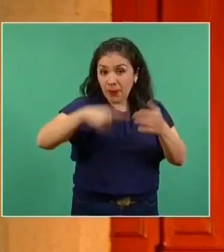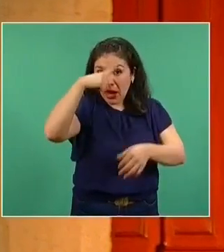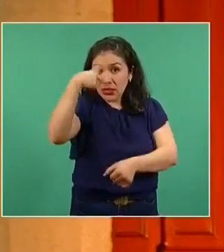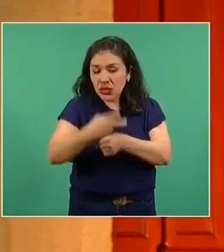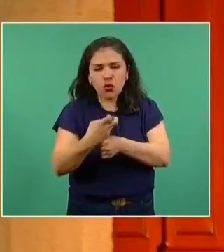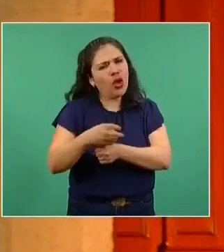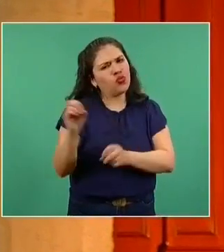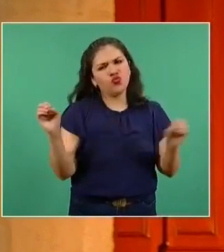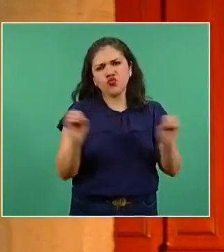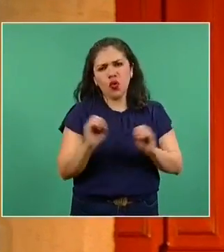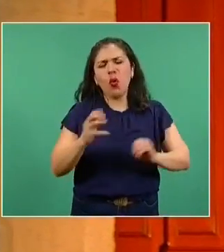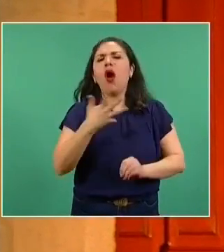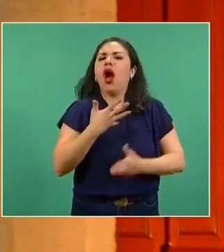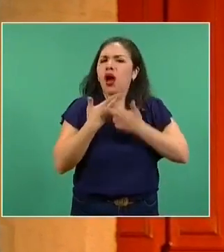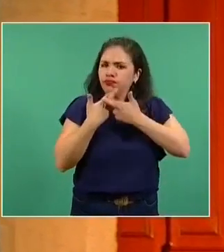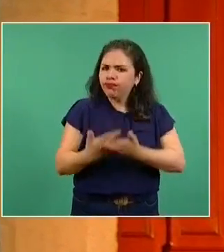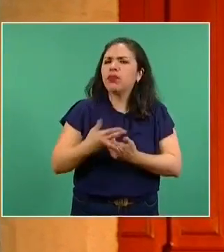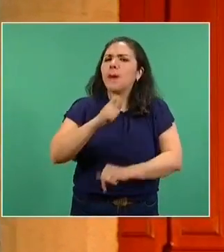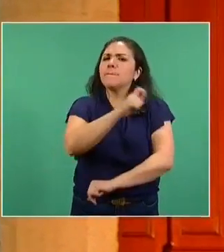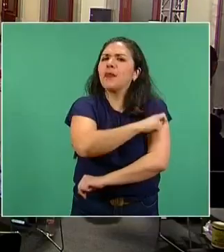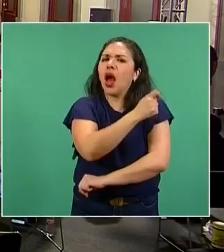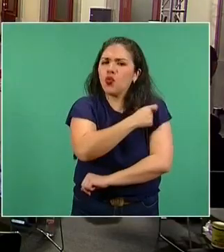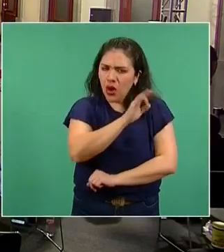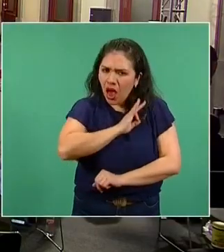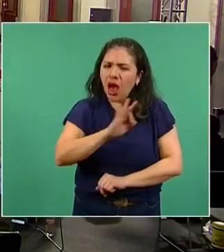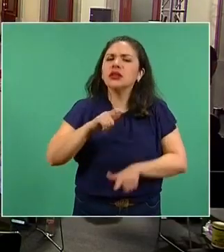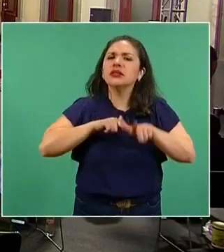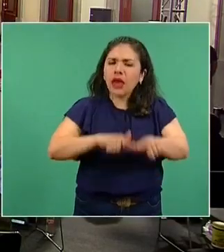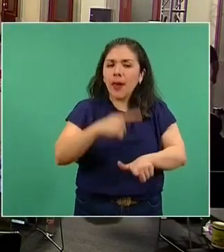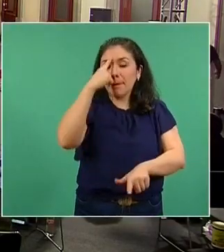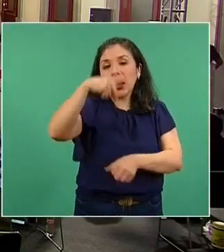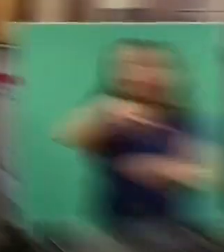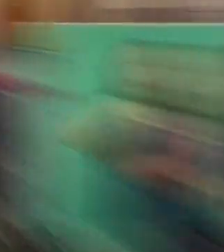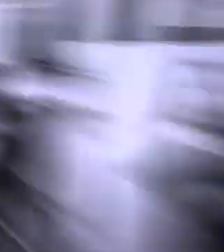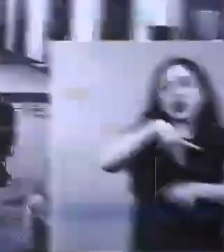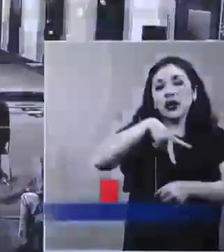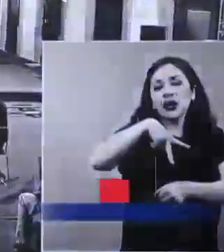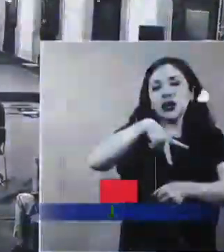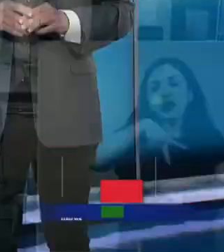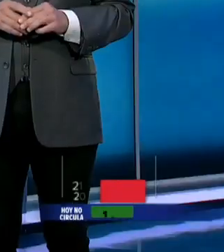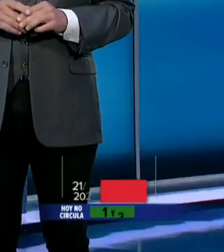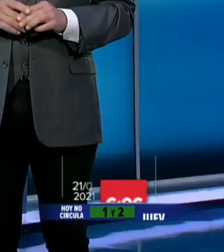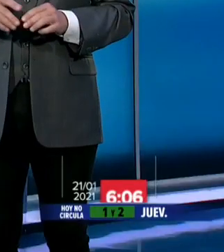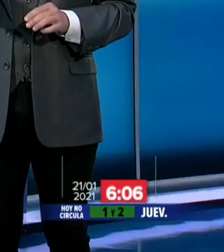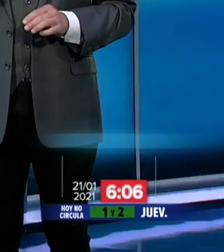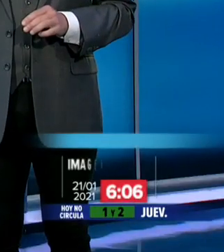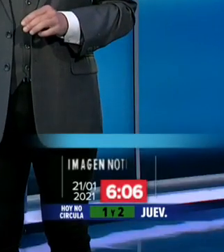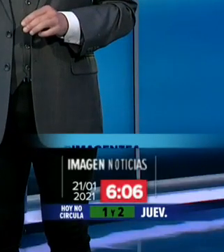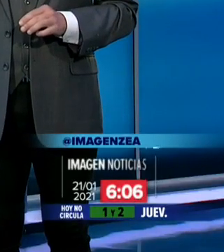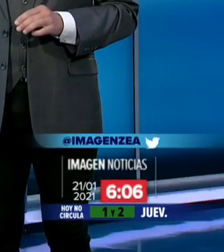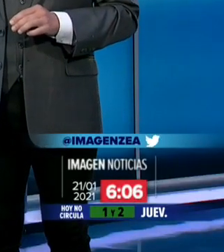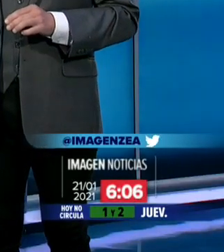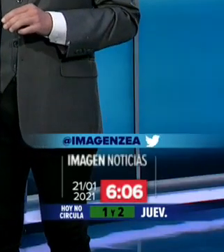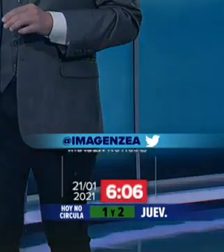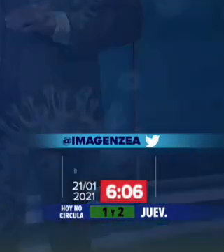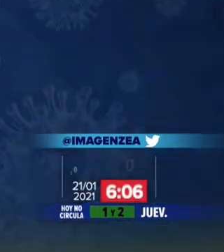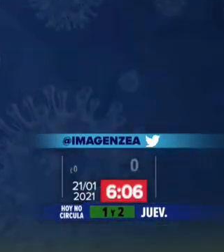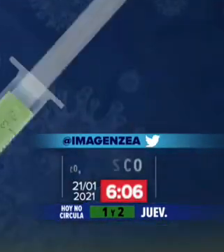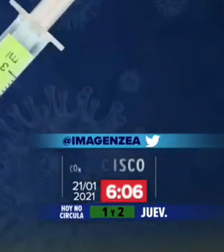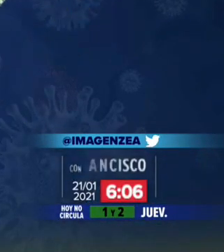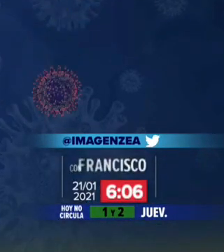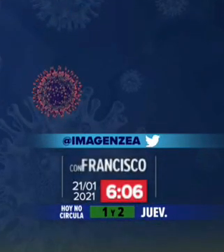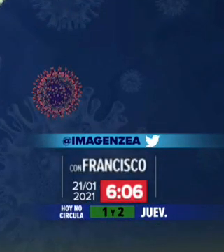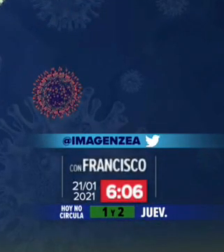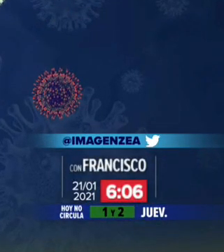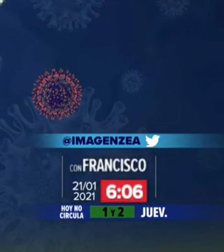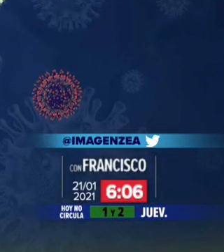y hay vacunas suficiente para aplicar esa segunda dosis ayer se aplicaron dos mil 534 dosis de